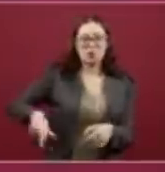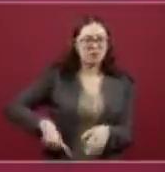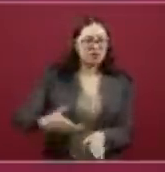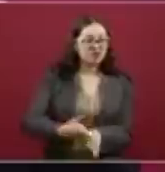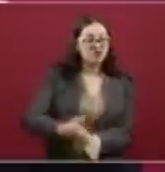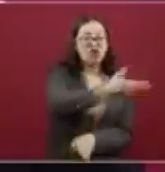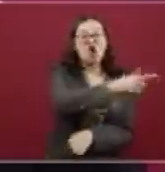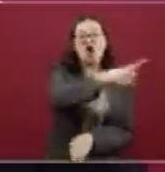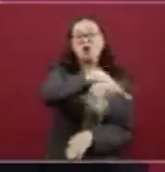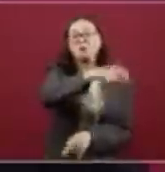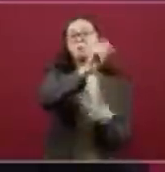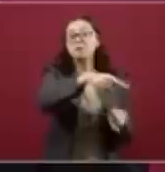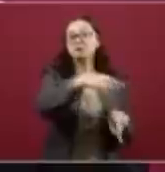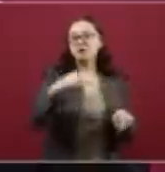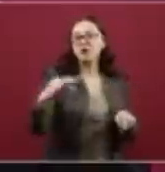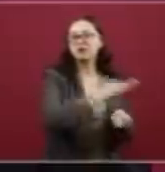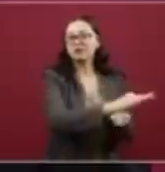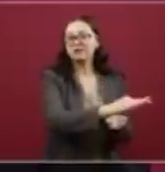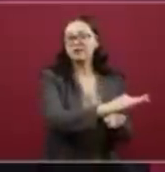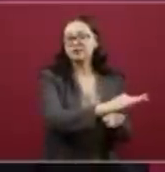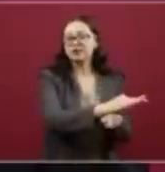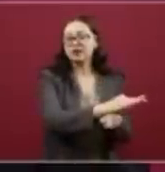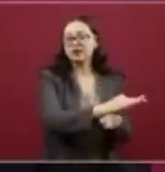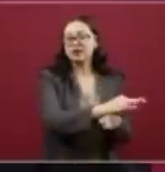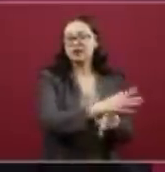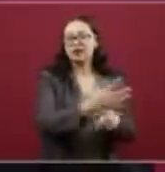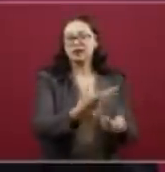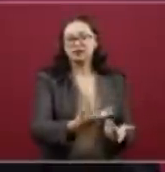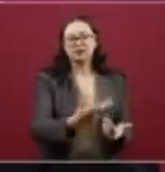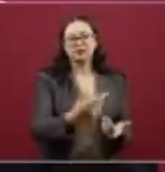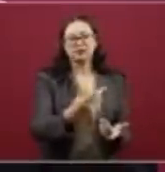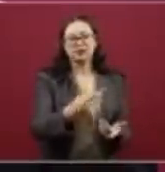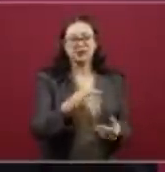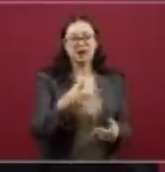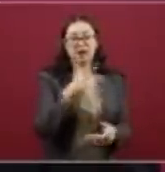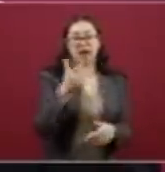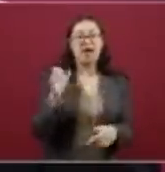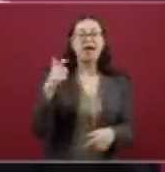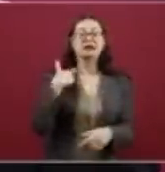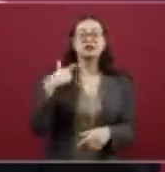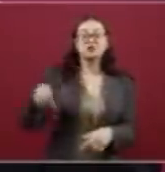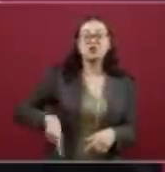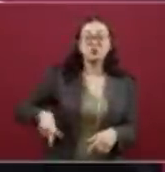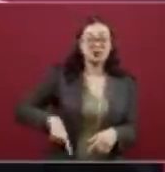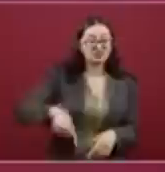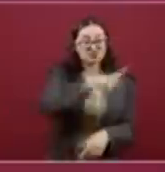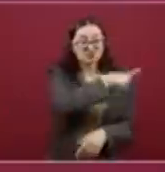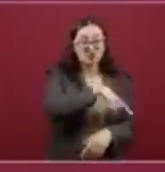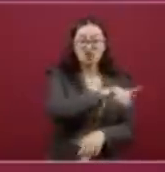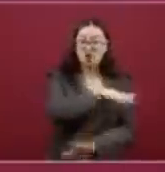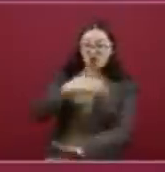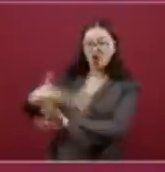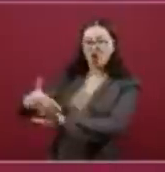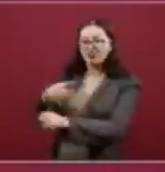porque ellos defendieron gobiernos que persiguieron a periodistas,